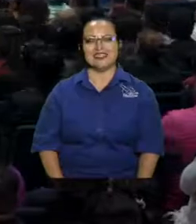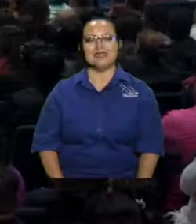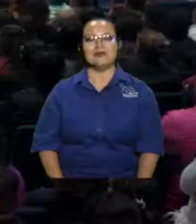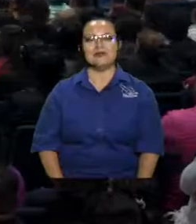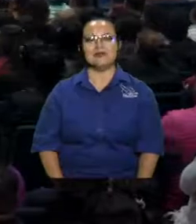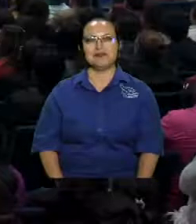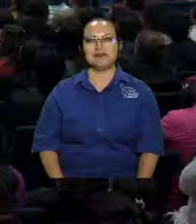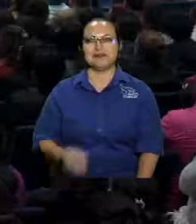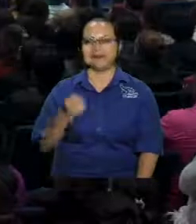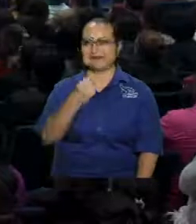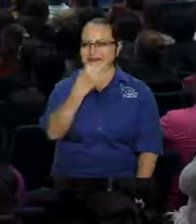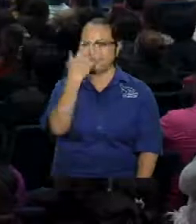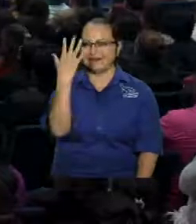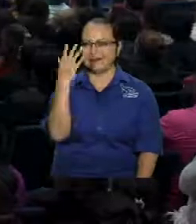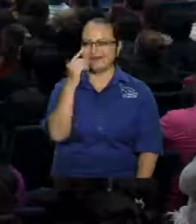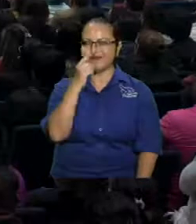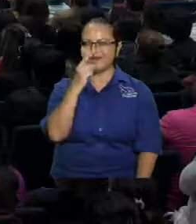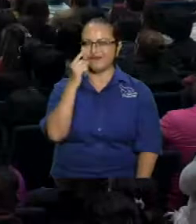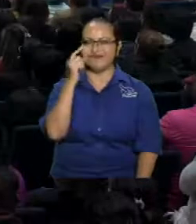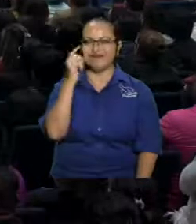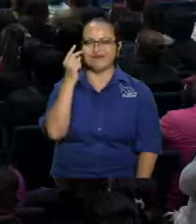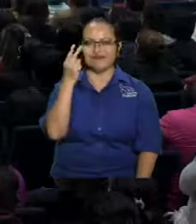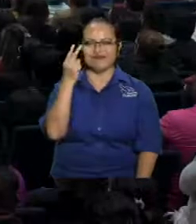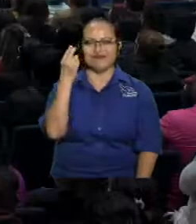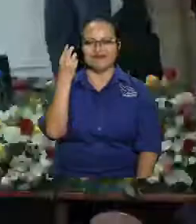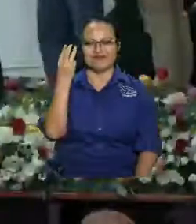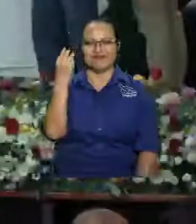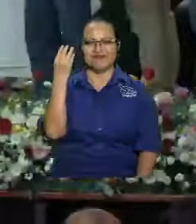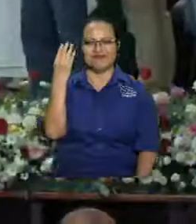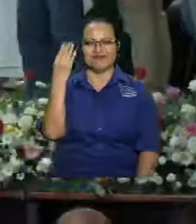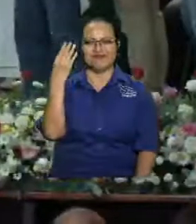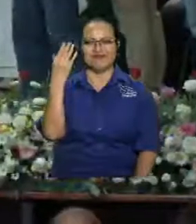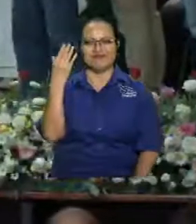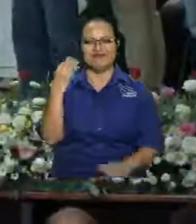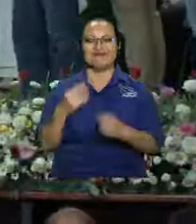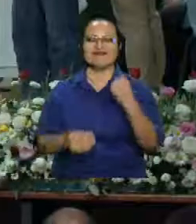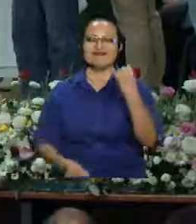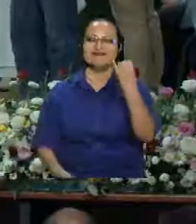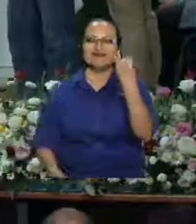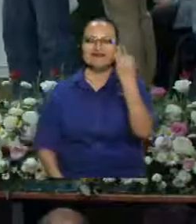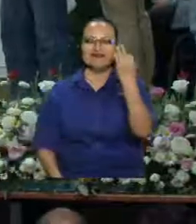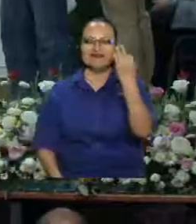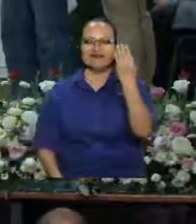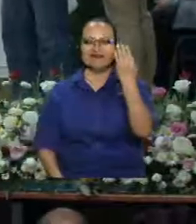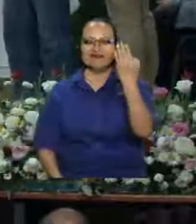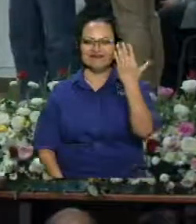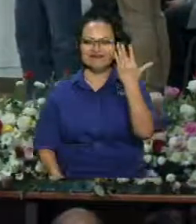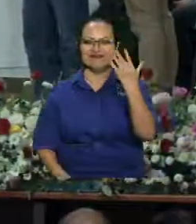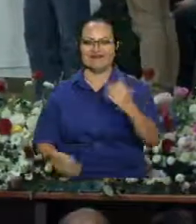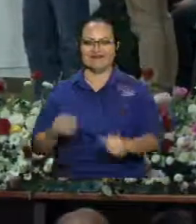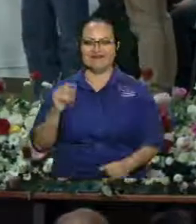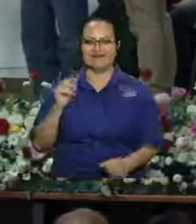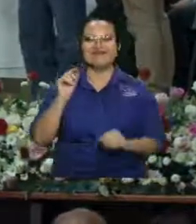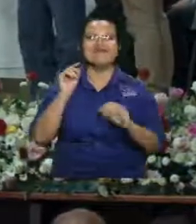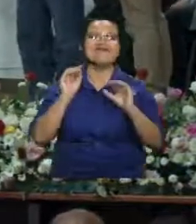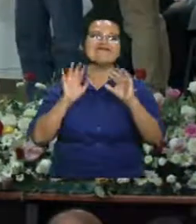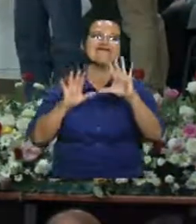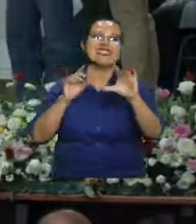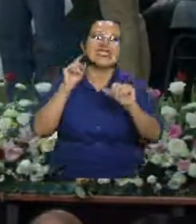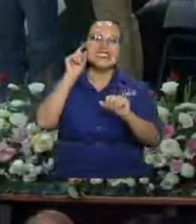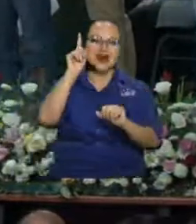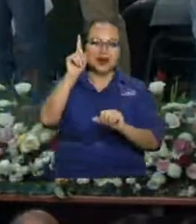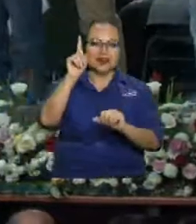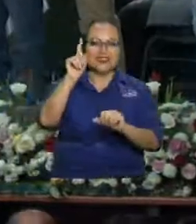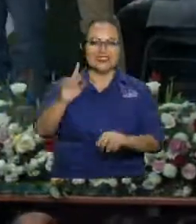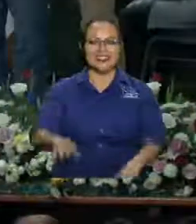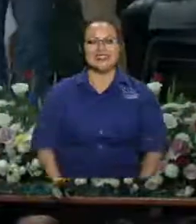Ok. 1, 2, 3, 4, 5, 6, 7, 8, 9, 10, 11. Ah, otro más,